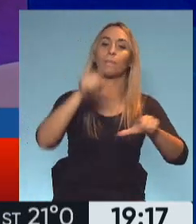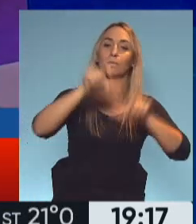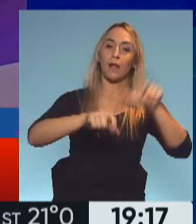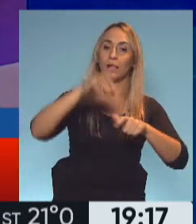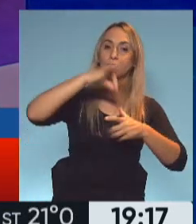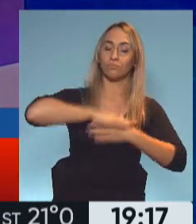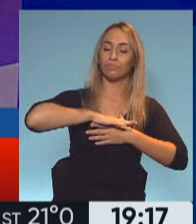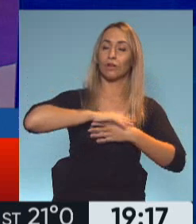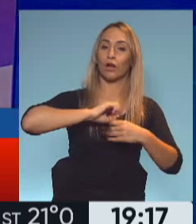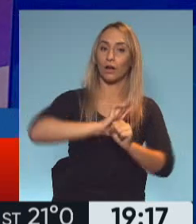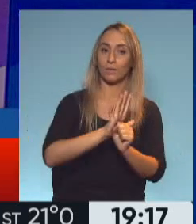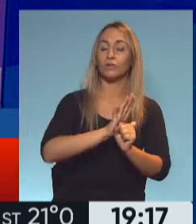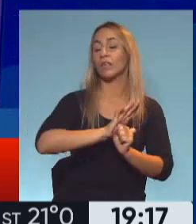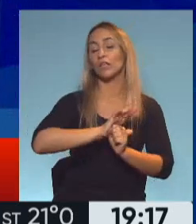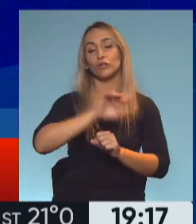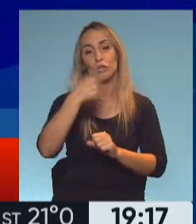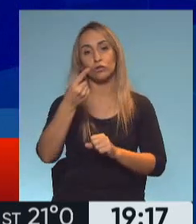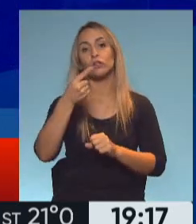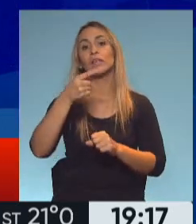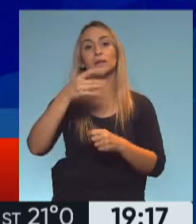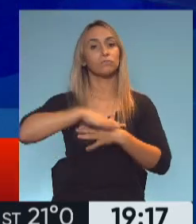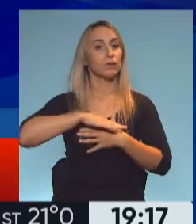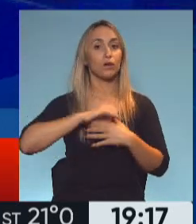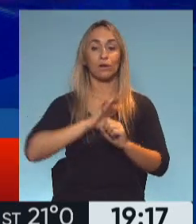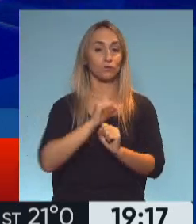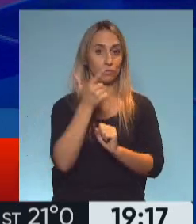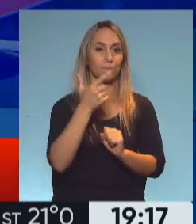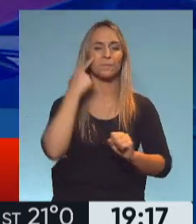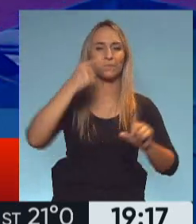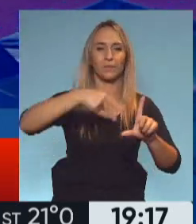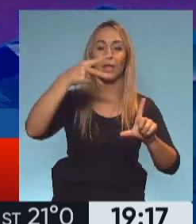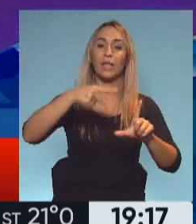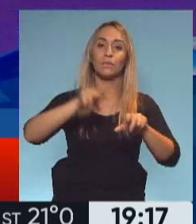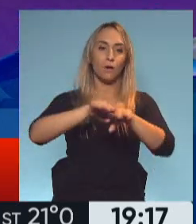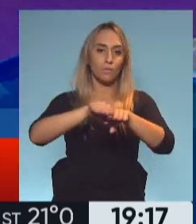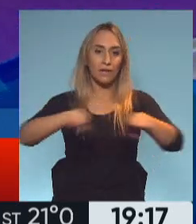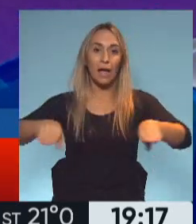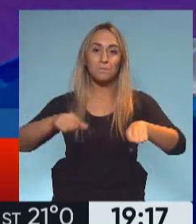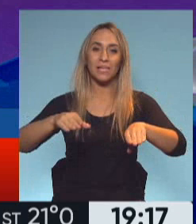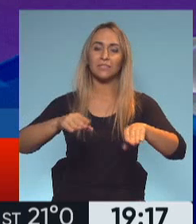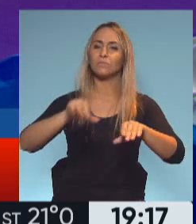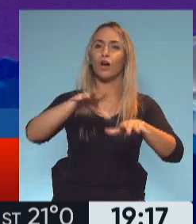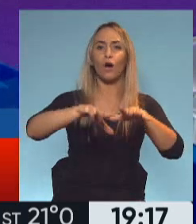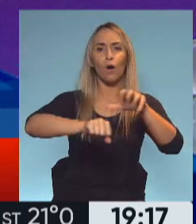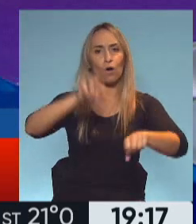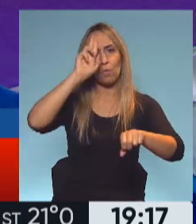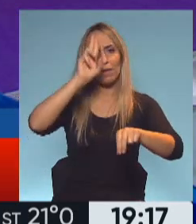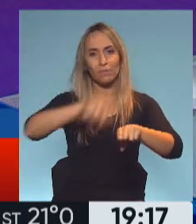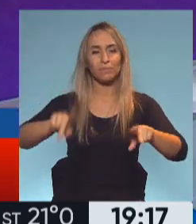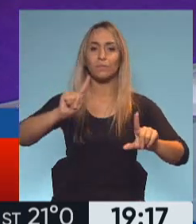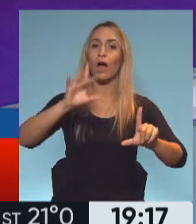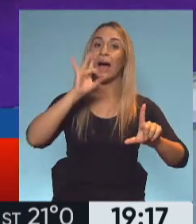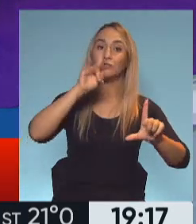envía todos los días, envía el informe de todas las camas. Usted ve que aquí está lista esta barra en azul.